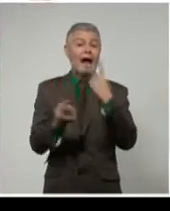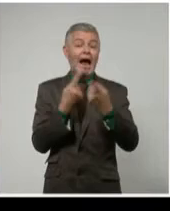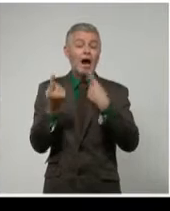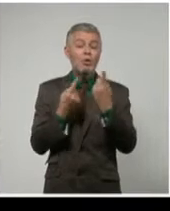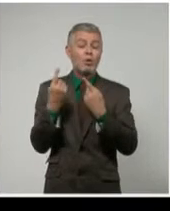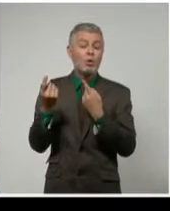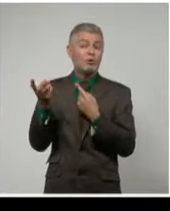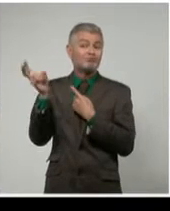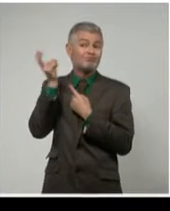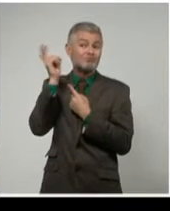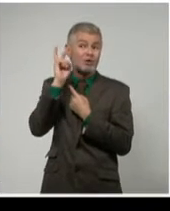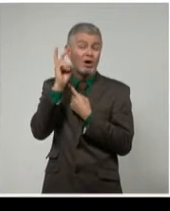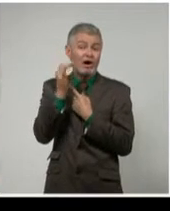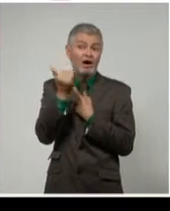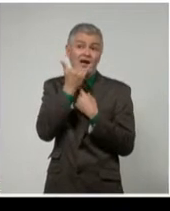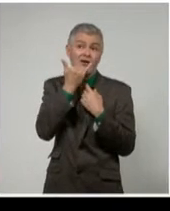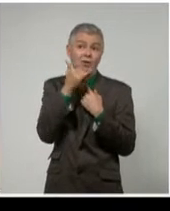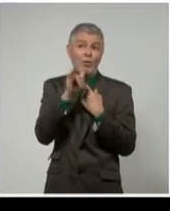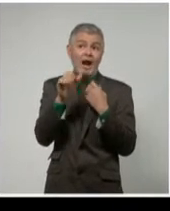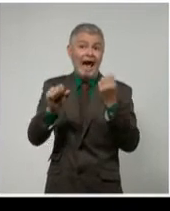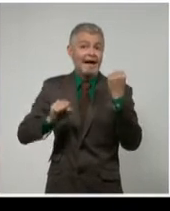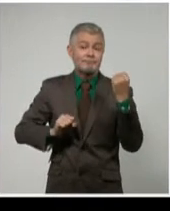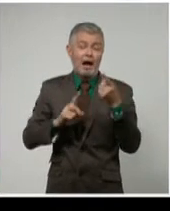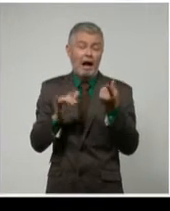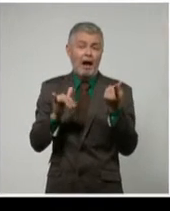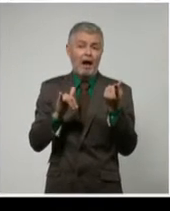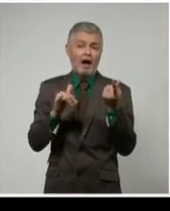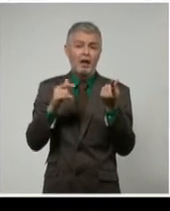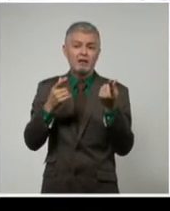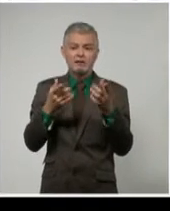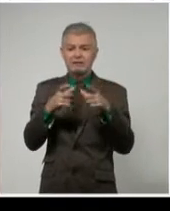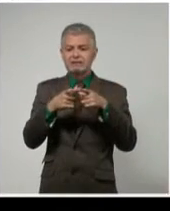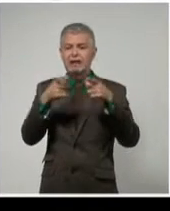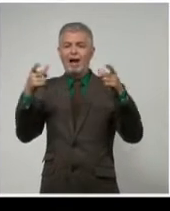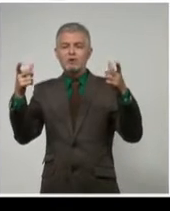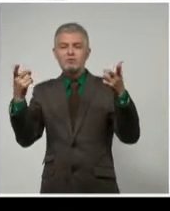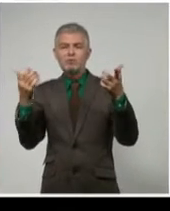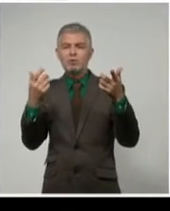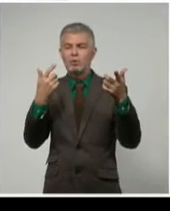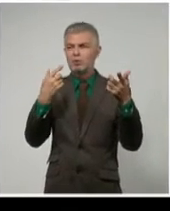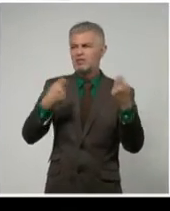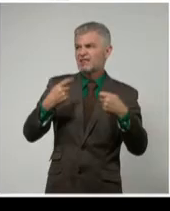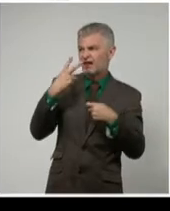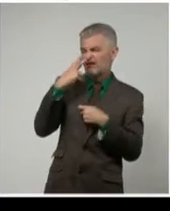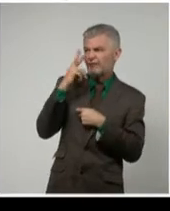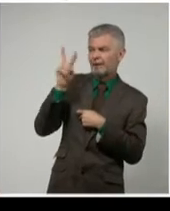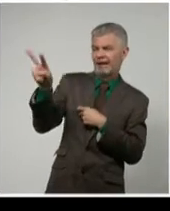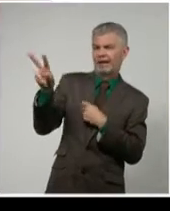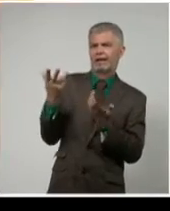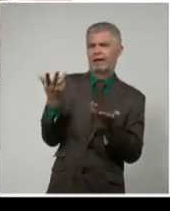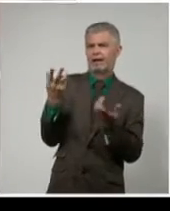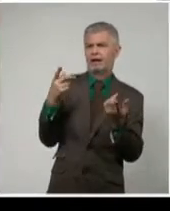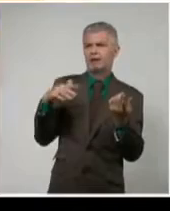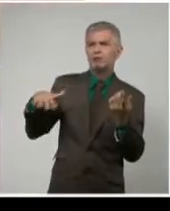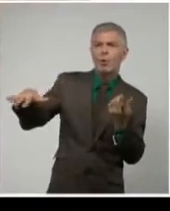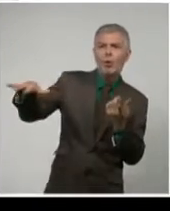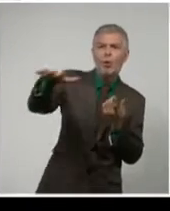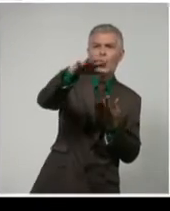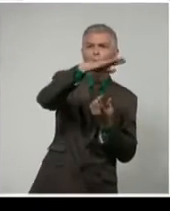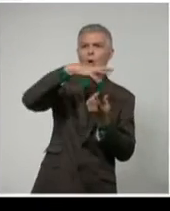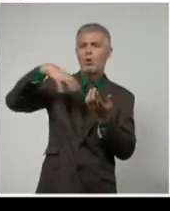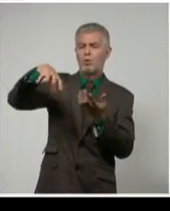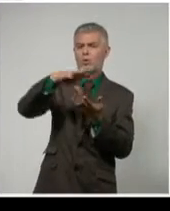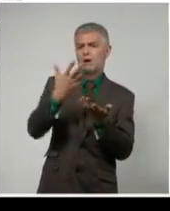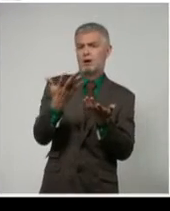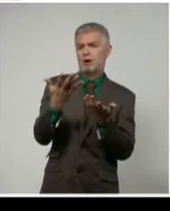sónico, el tamaño de ese dispositivo debiera ser tan grande que hubiera sido visible en todas las zonas, ¿no? Y